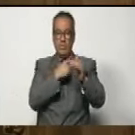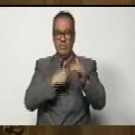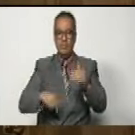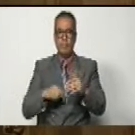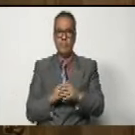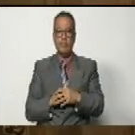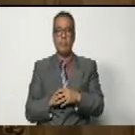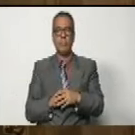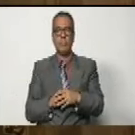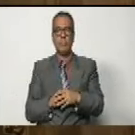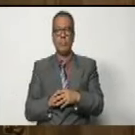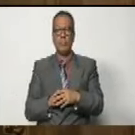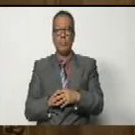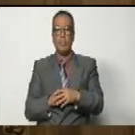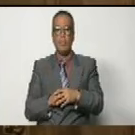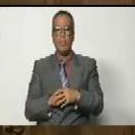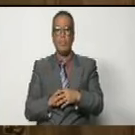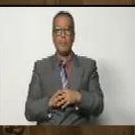vicepresidente.